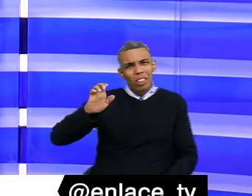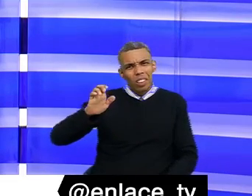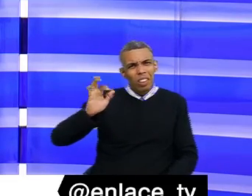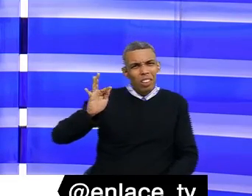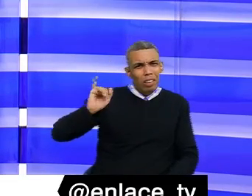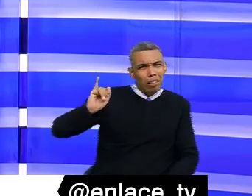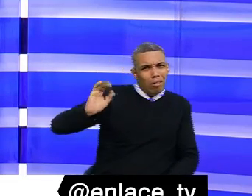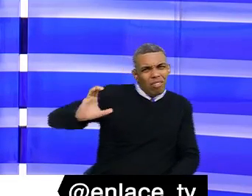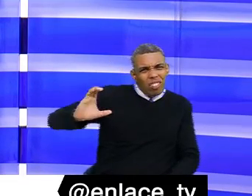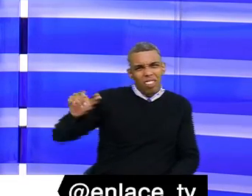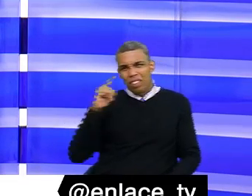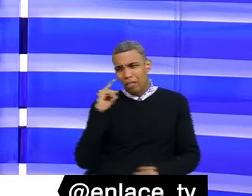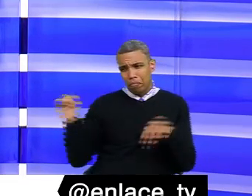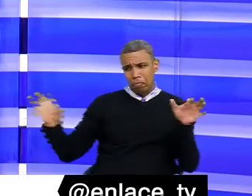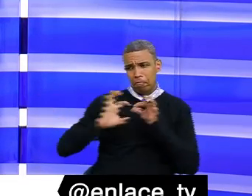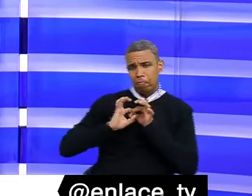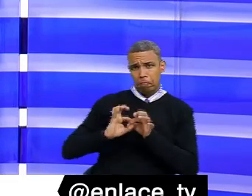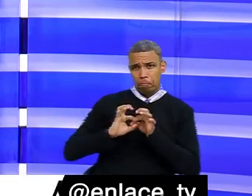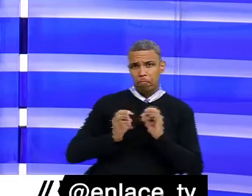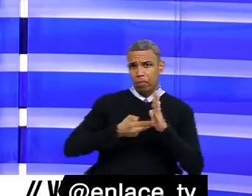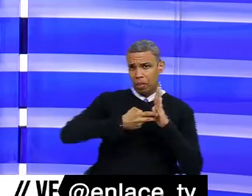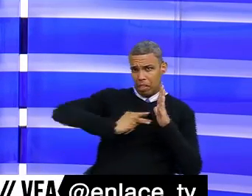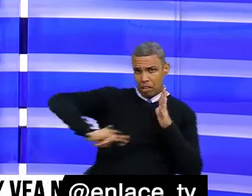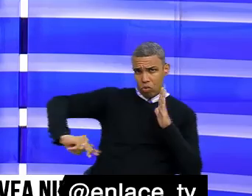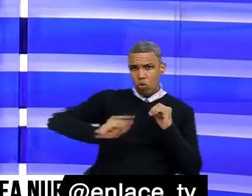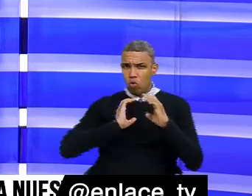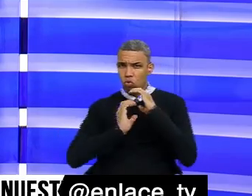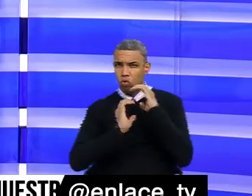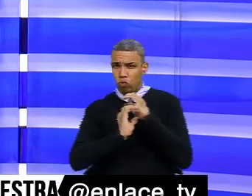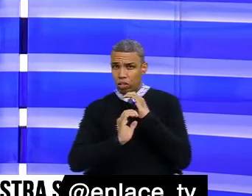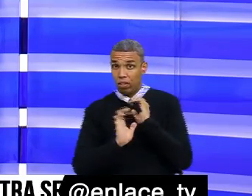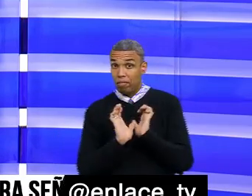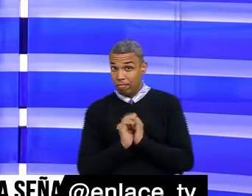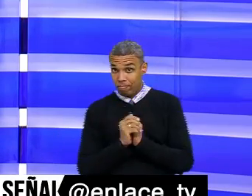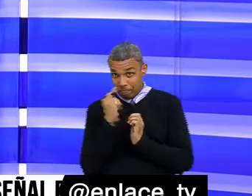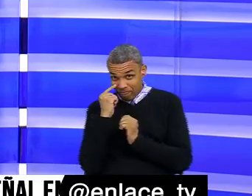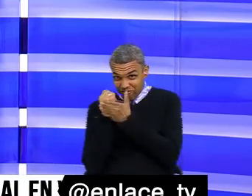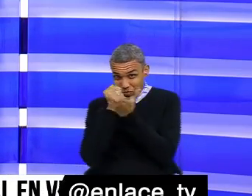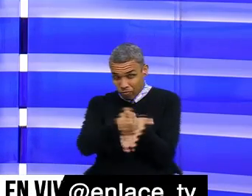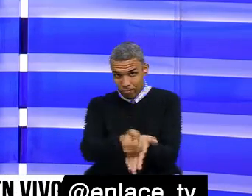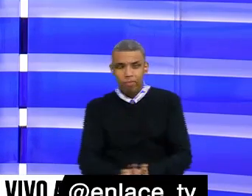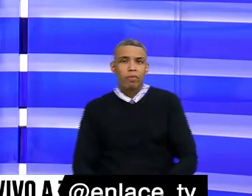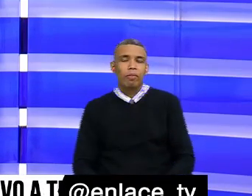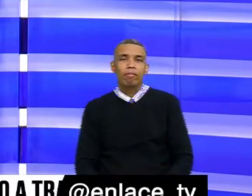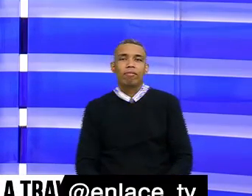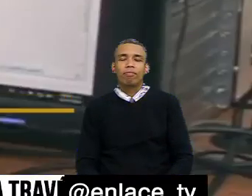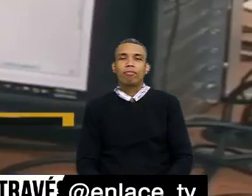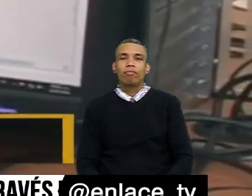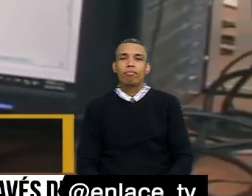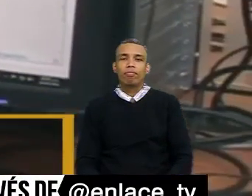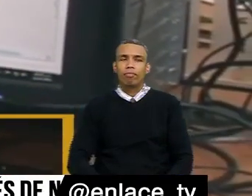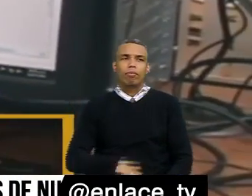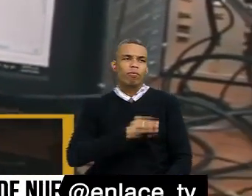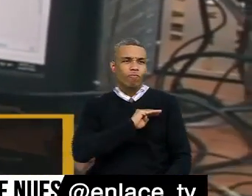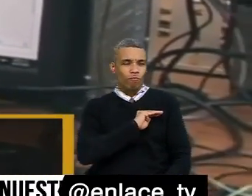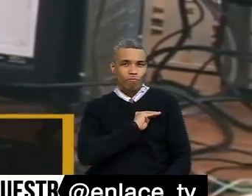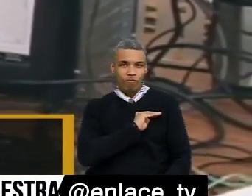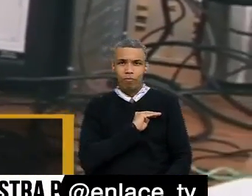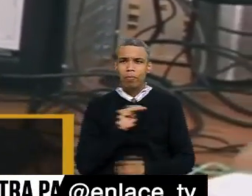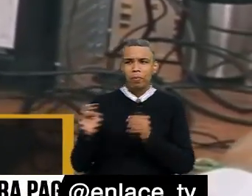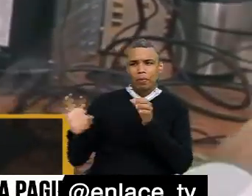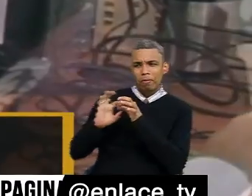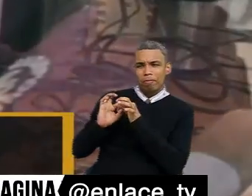a capacitaciones de tecnologías de información y comunicaciones para sus oficinas. La Alcaldía de Barranca Bermeja, en alianza